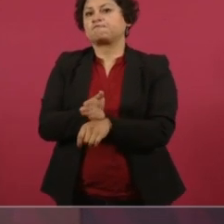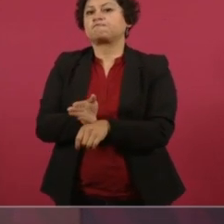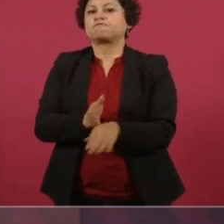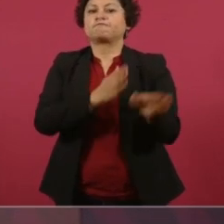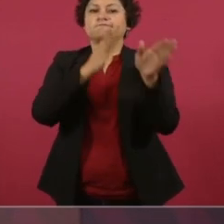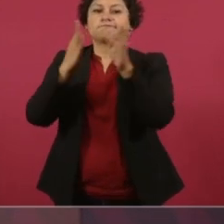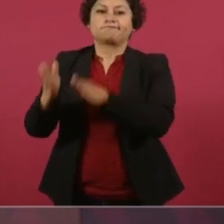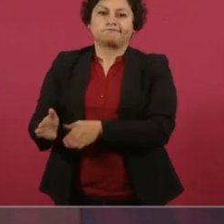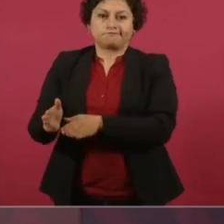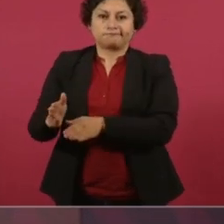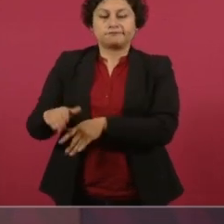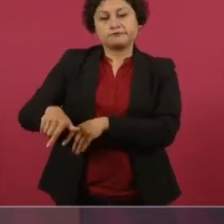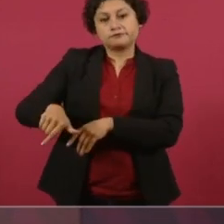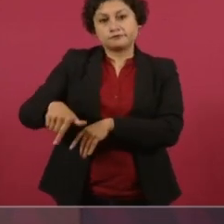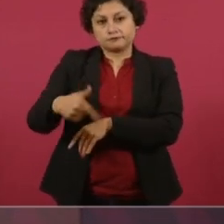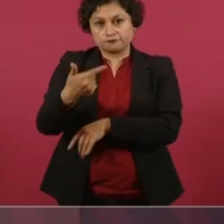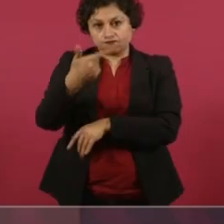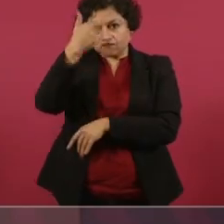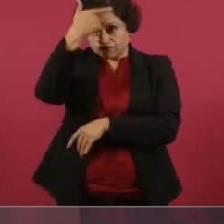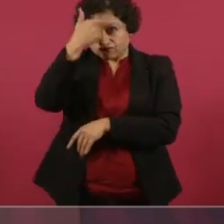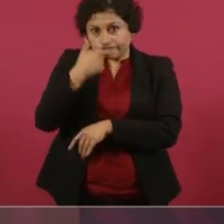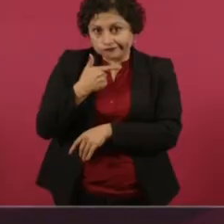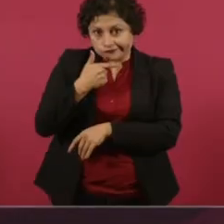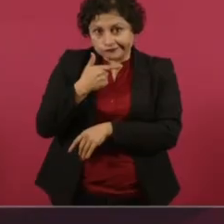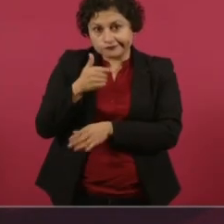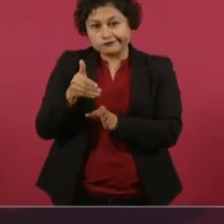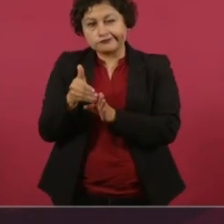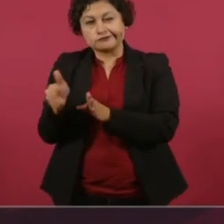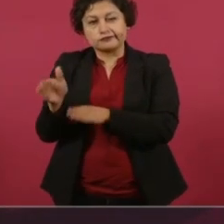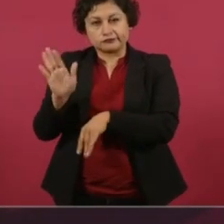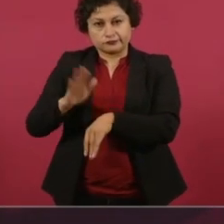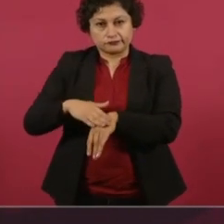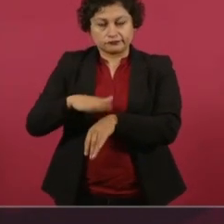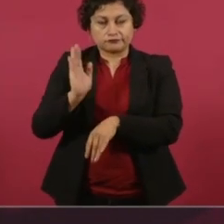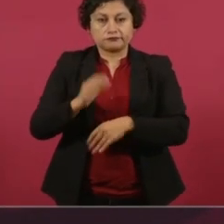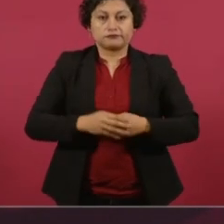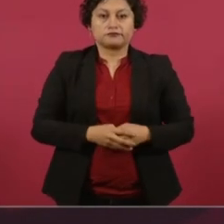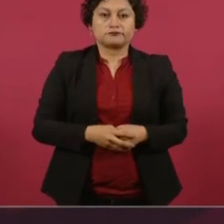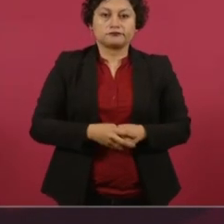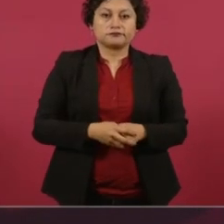a las 12 de la noche, un poco más,